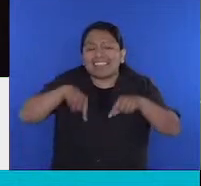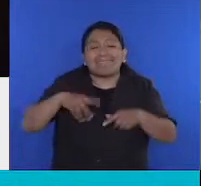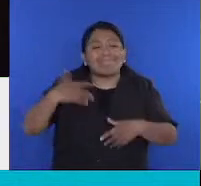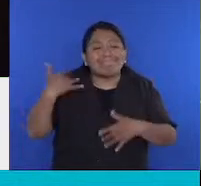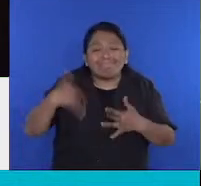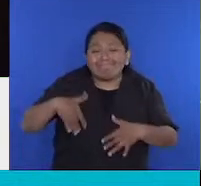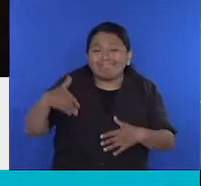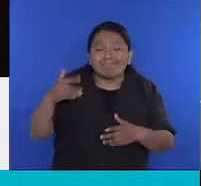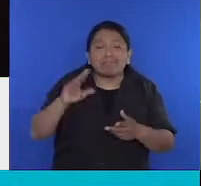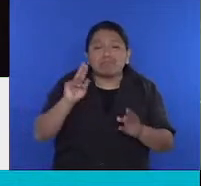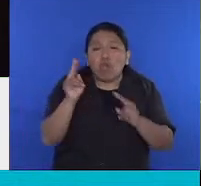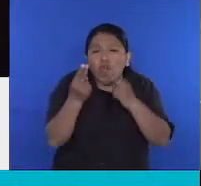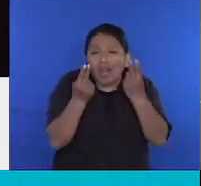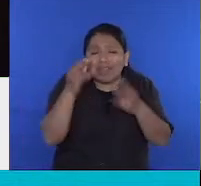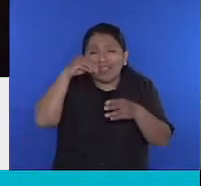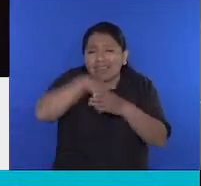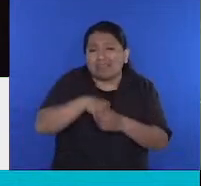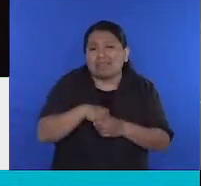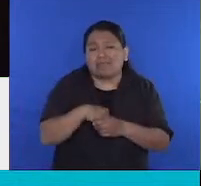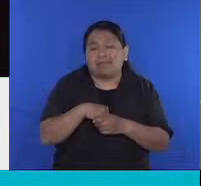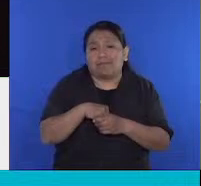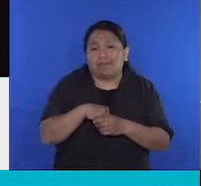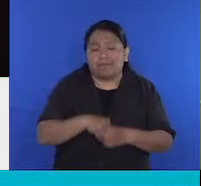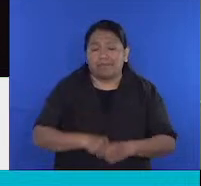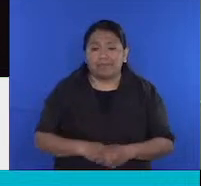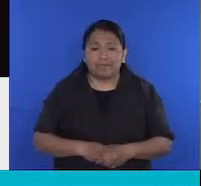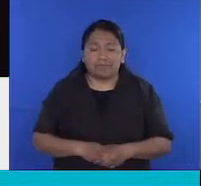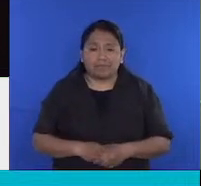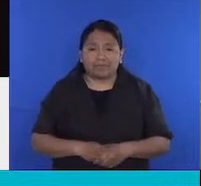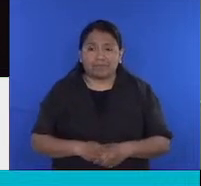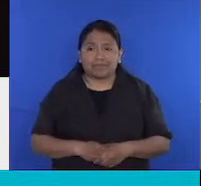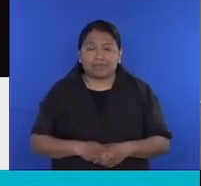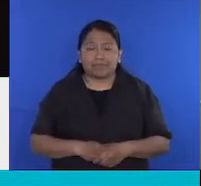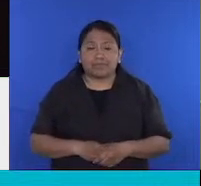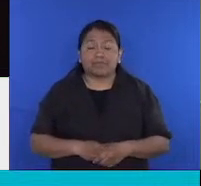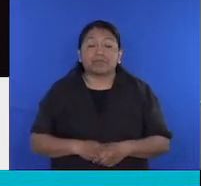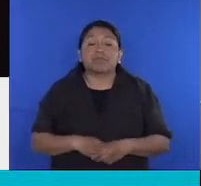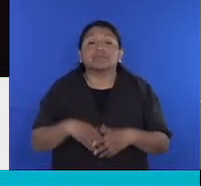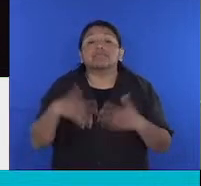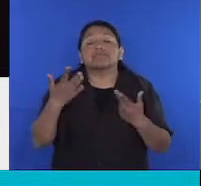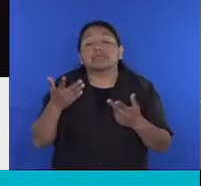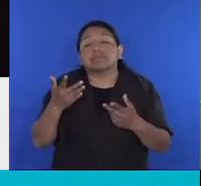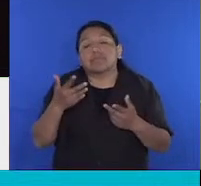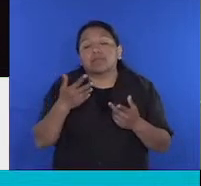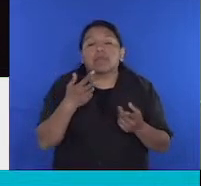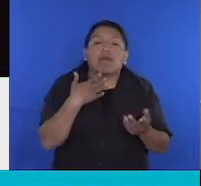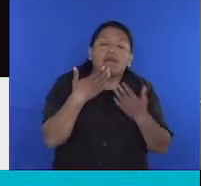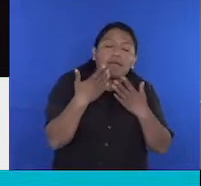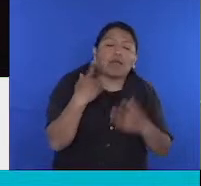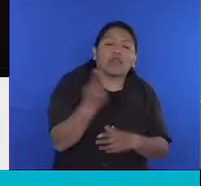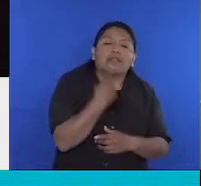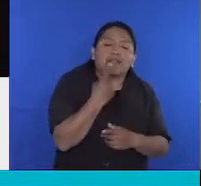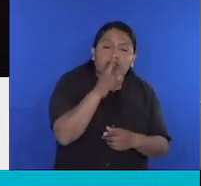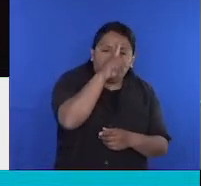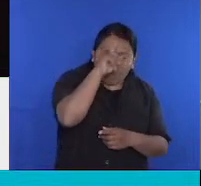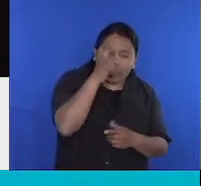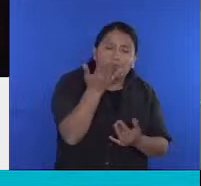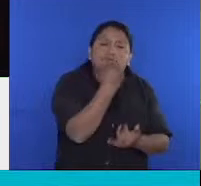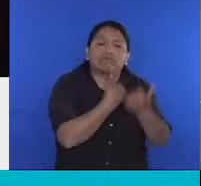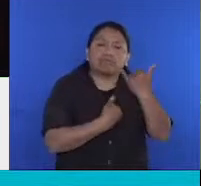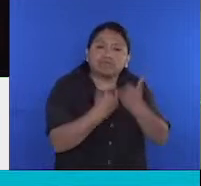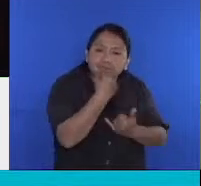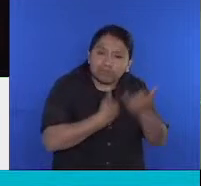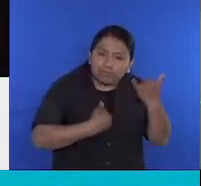pacientes. Después hablábamos, como decía, con algún director de hospital y nos contaba la problemática que tienen en hospitales